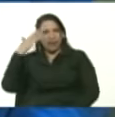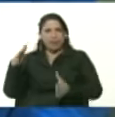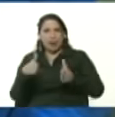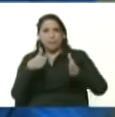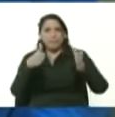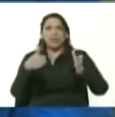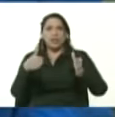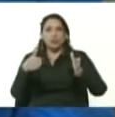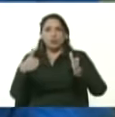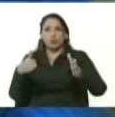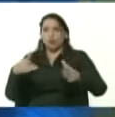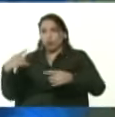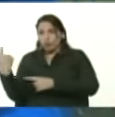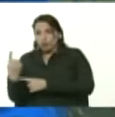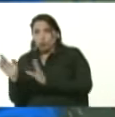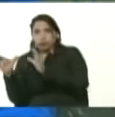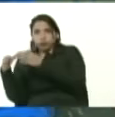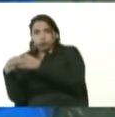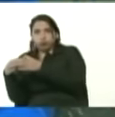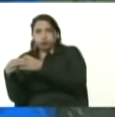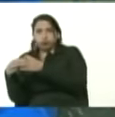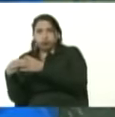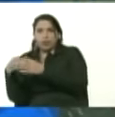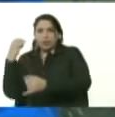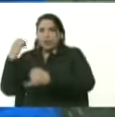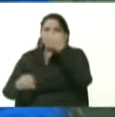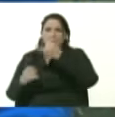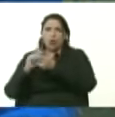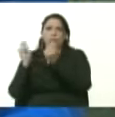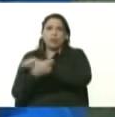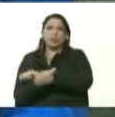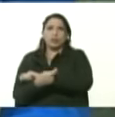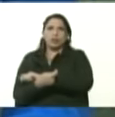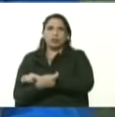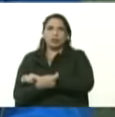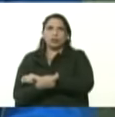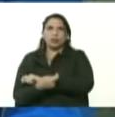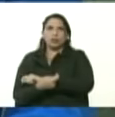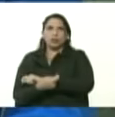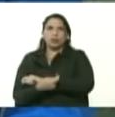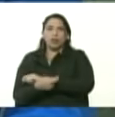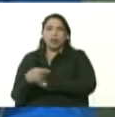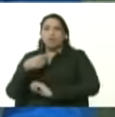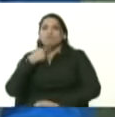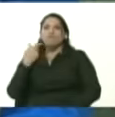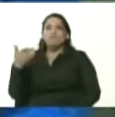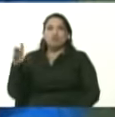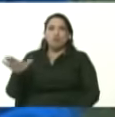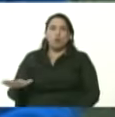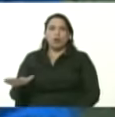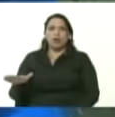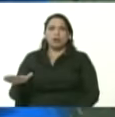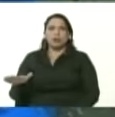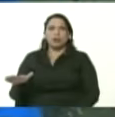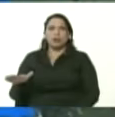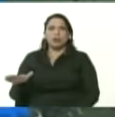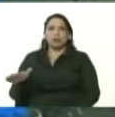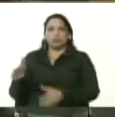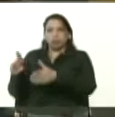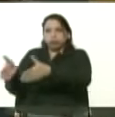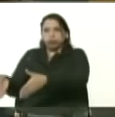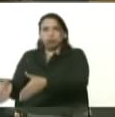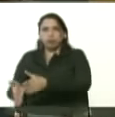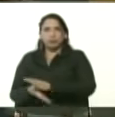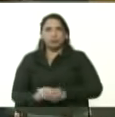del unilateralismo de grupo terminó convirtiéndolo en lo que es un cadáver insepulto.